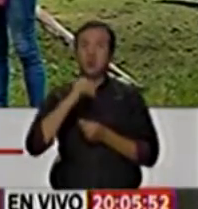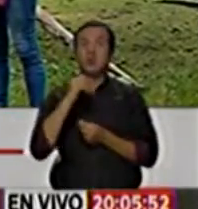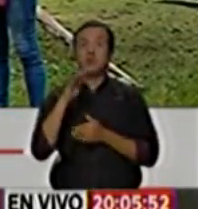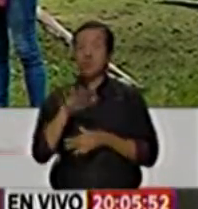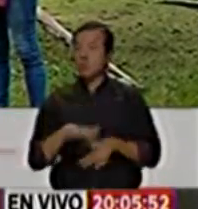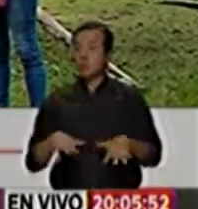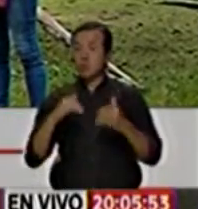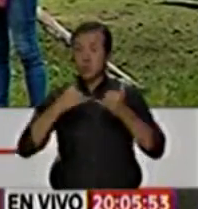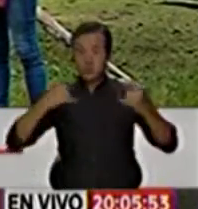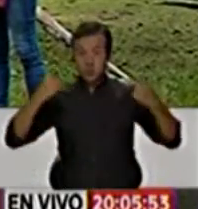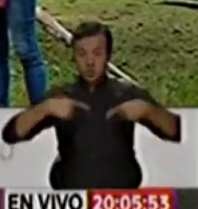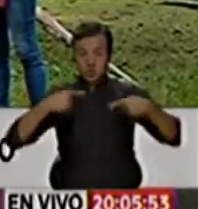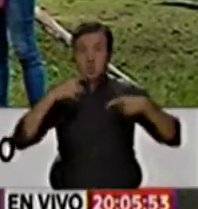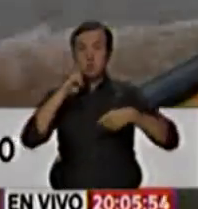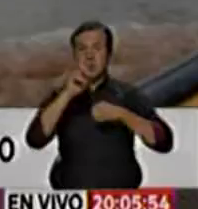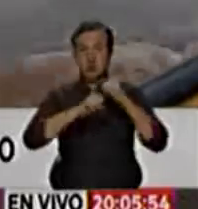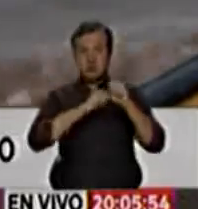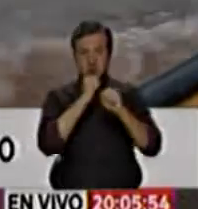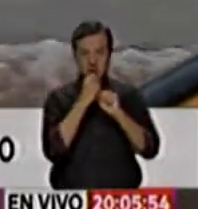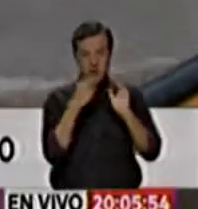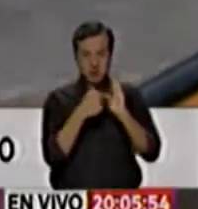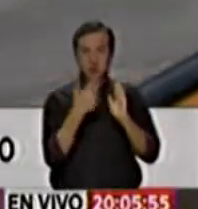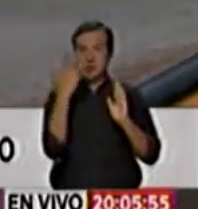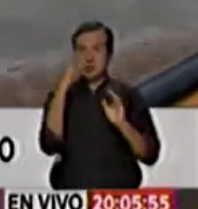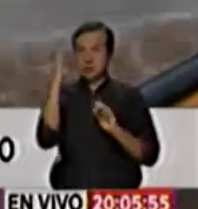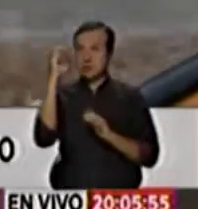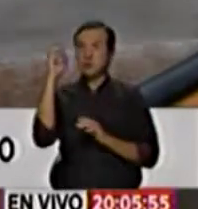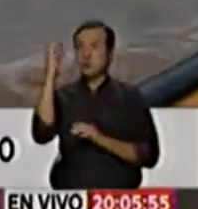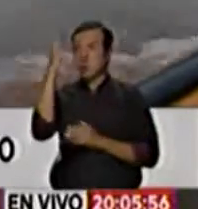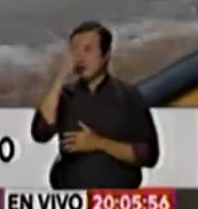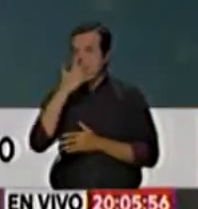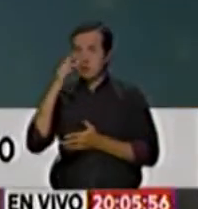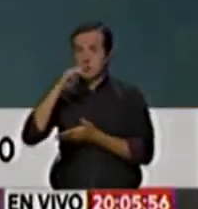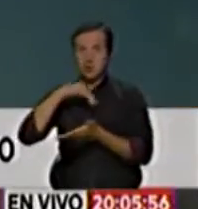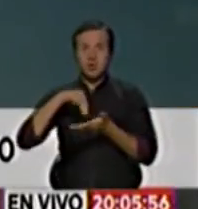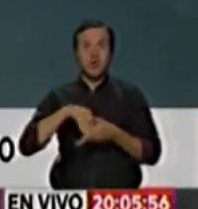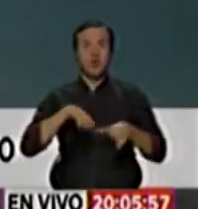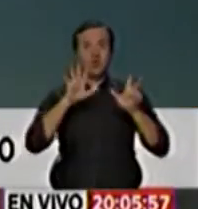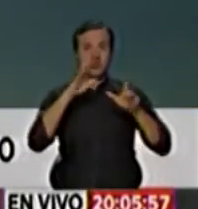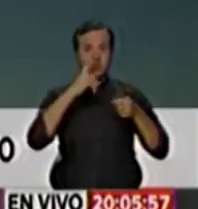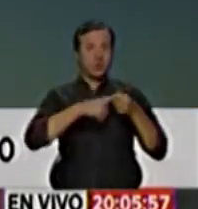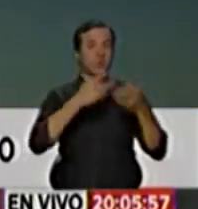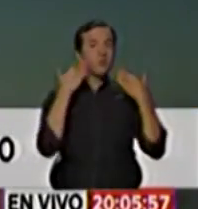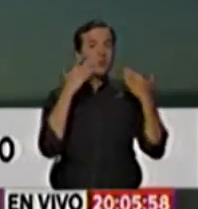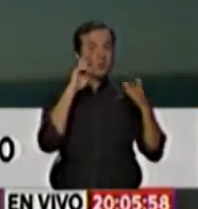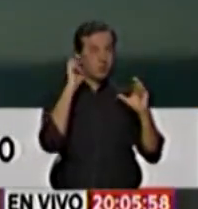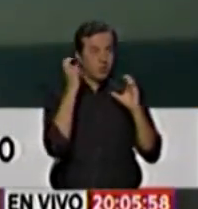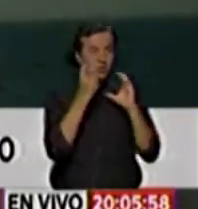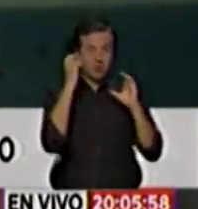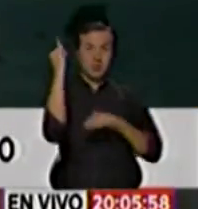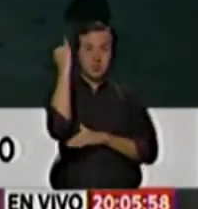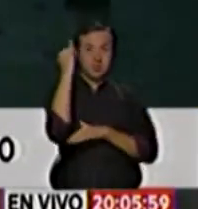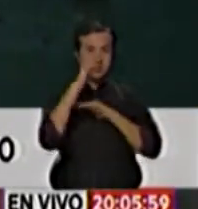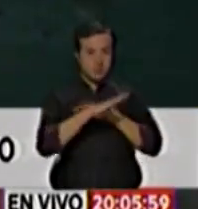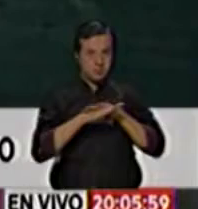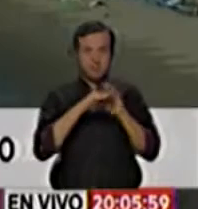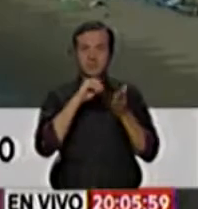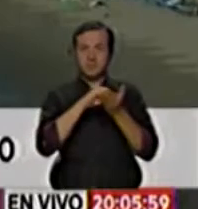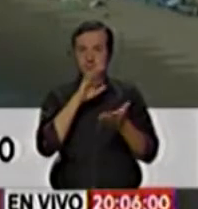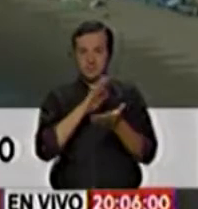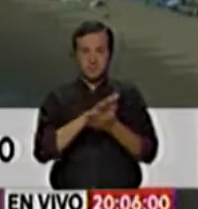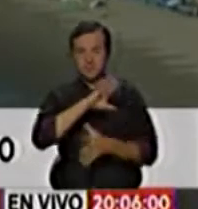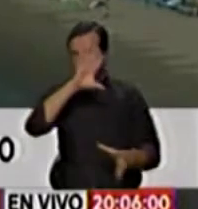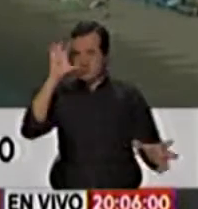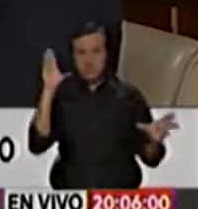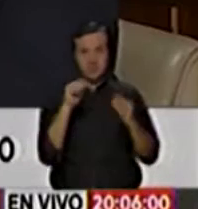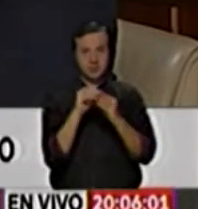zonas fronterizas será de 20 años, 15 en Esmeraldas y Manabí, 8 en Quito y Guayaquil. Para el turismo y las industrias básicas se aplicará en todo